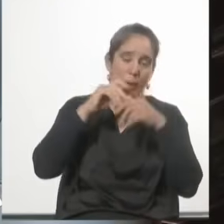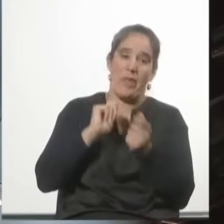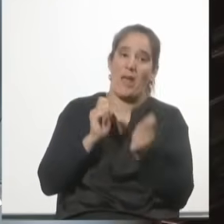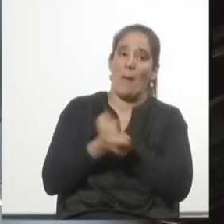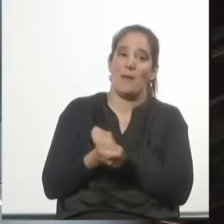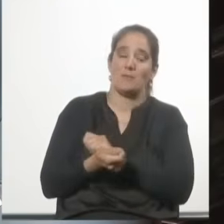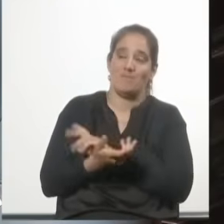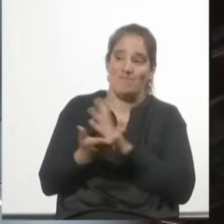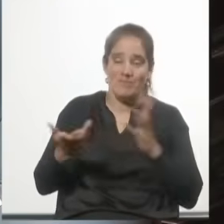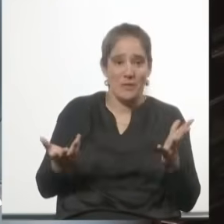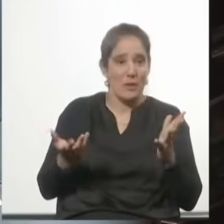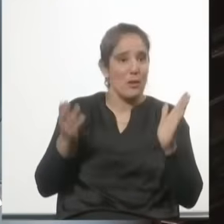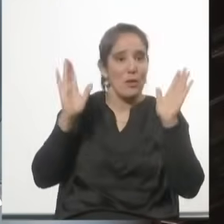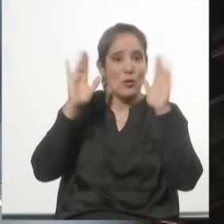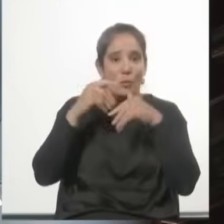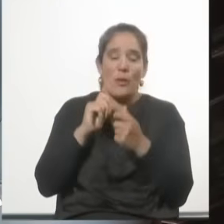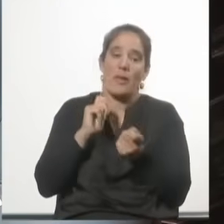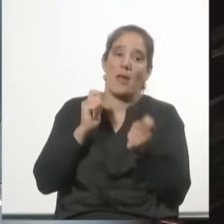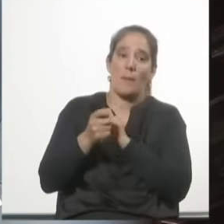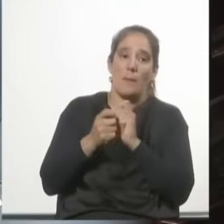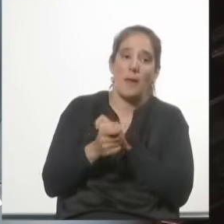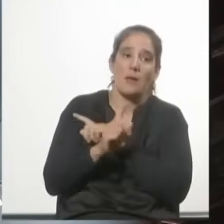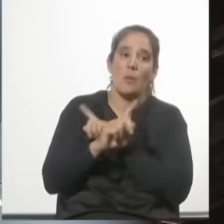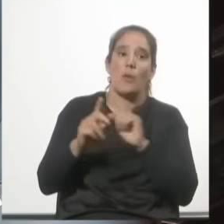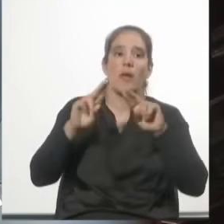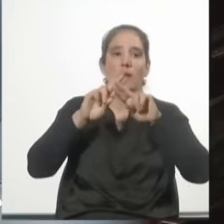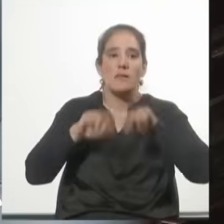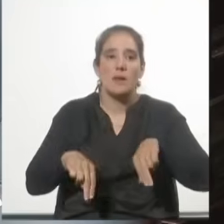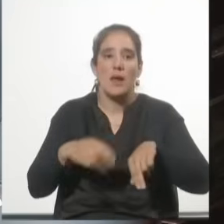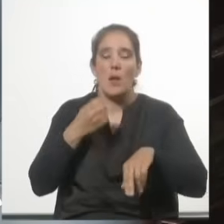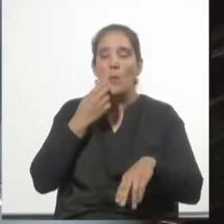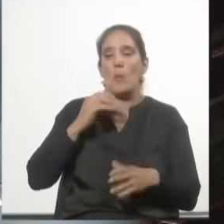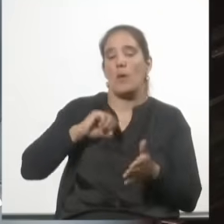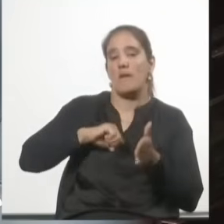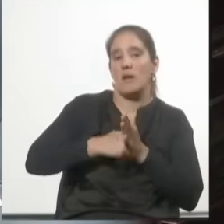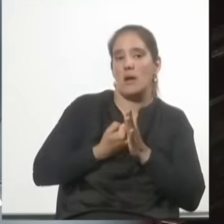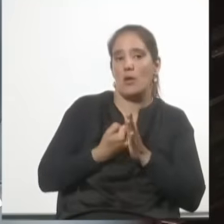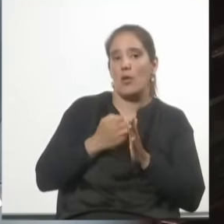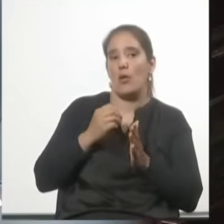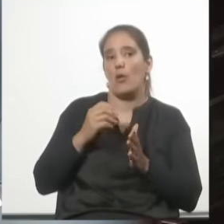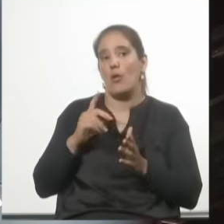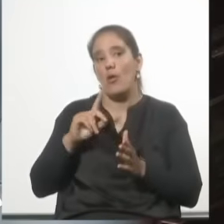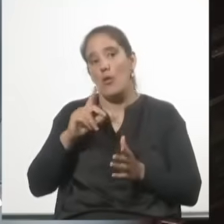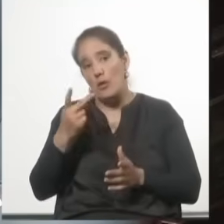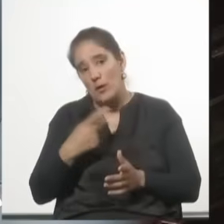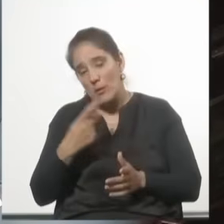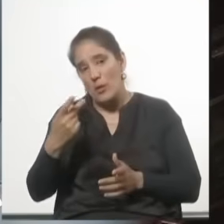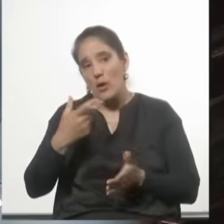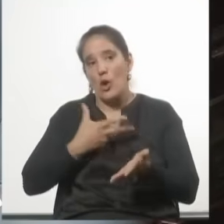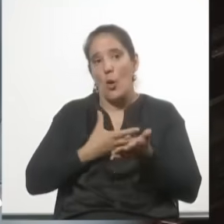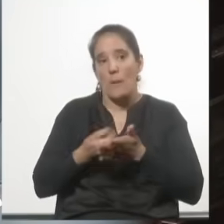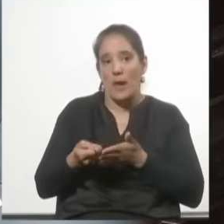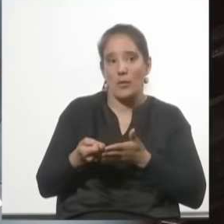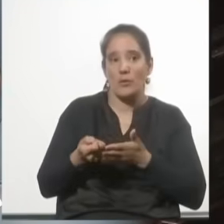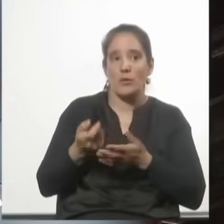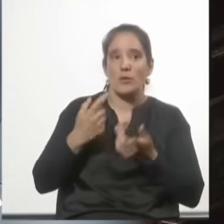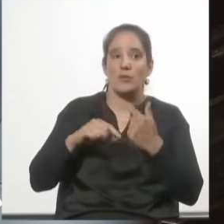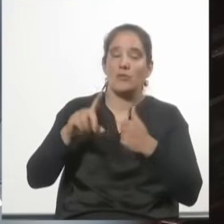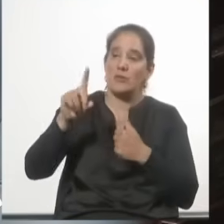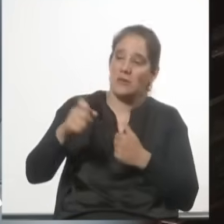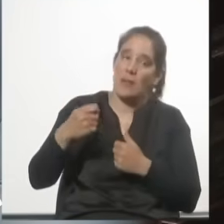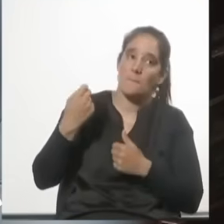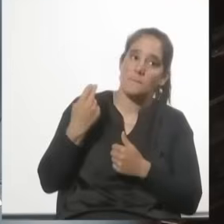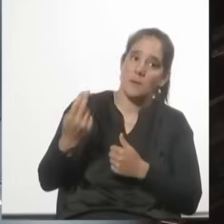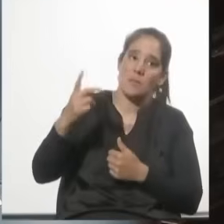que significa que no puede ser modificada ni cancelada por el banco emisor ni por el comprador sin el consentimiento del